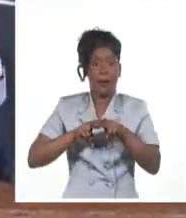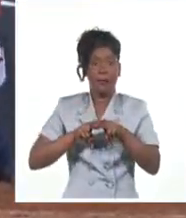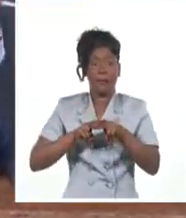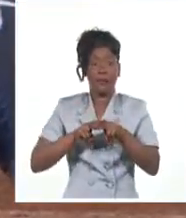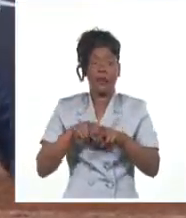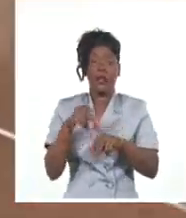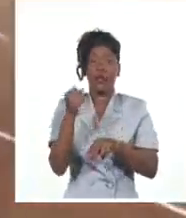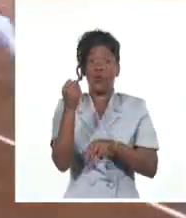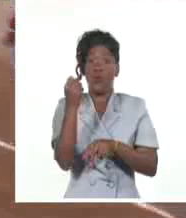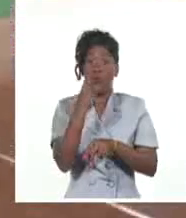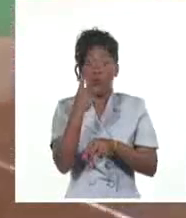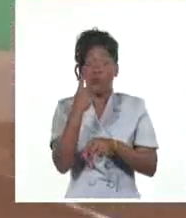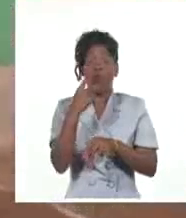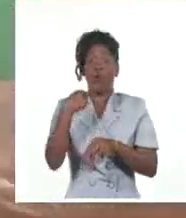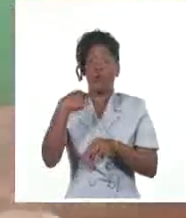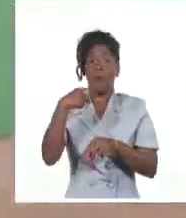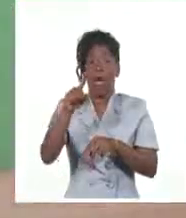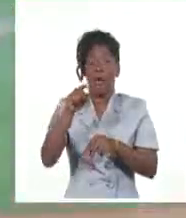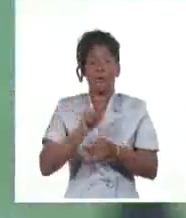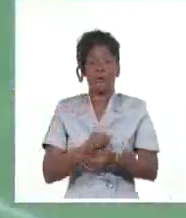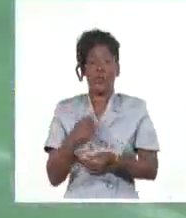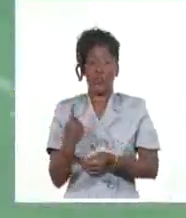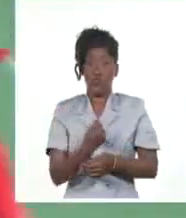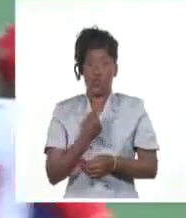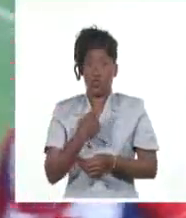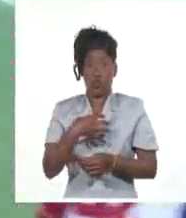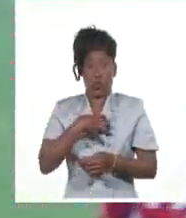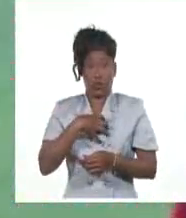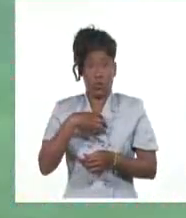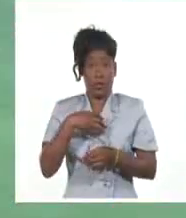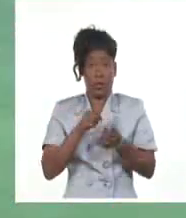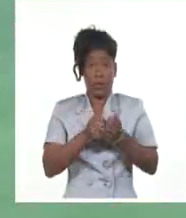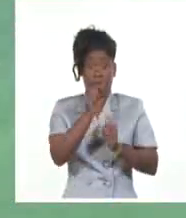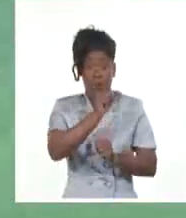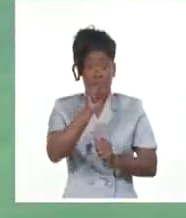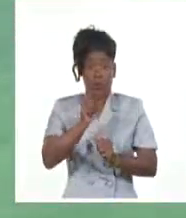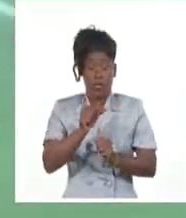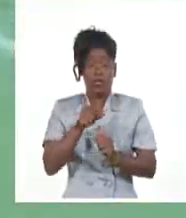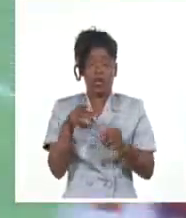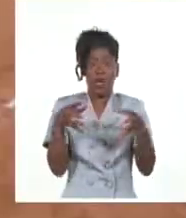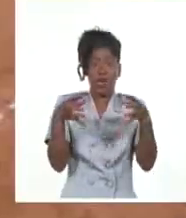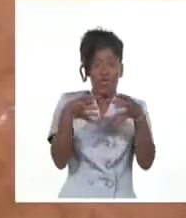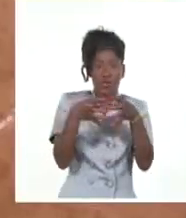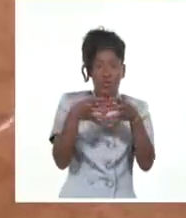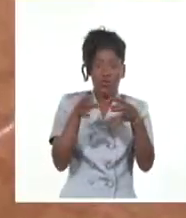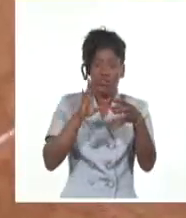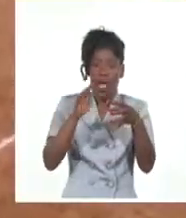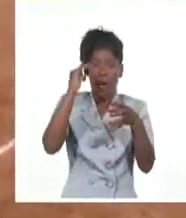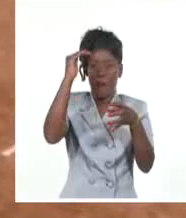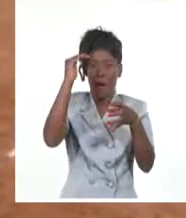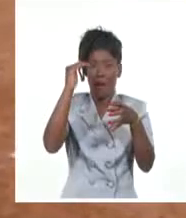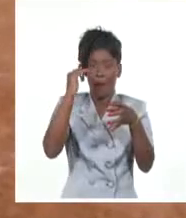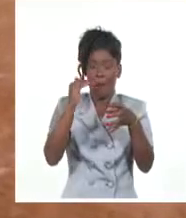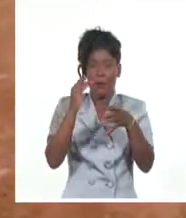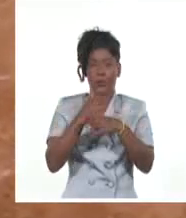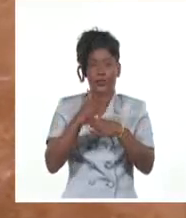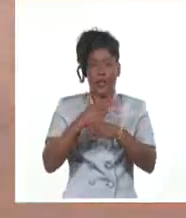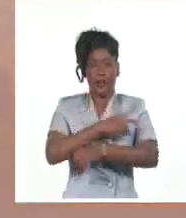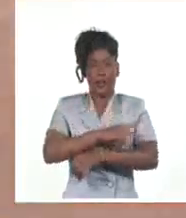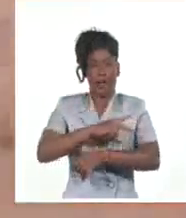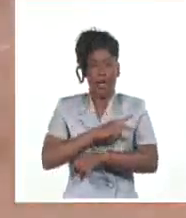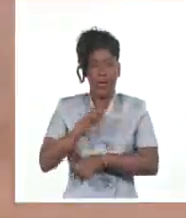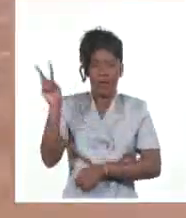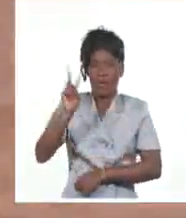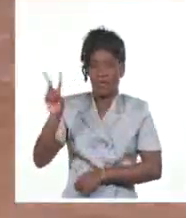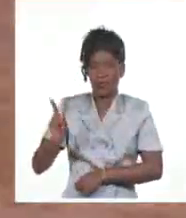será Yurisander Ramos. Los nuestros están ubicados en la llave A junto a Venezuela, México, Guatemala y República Dominicana. En el B se